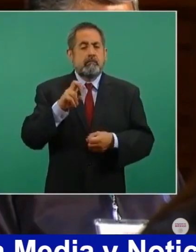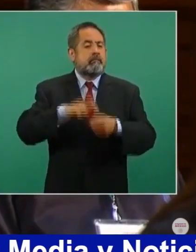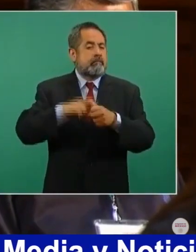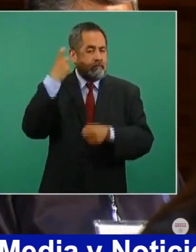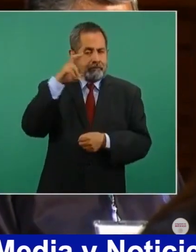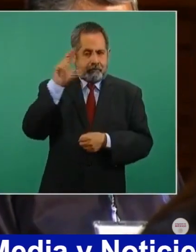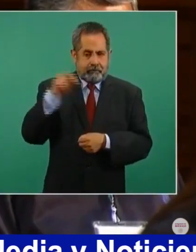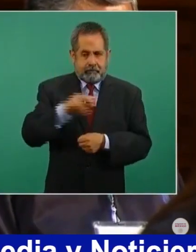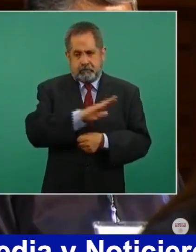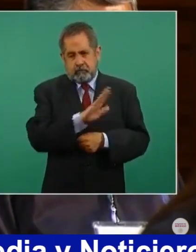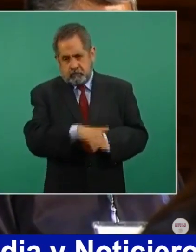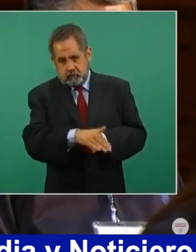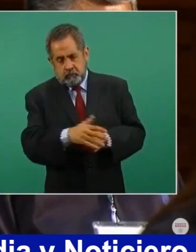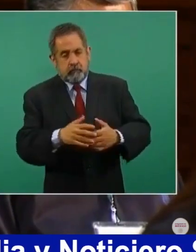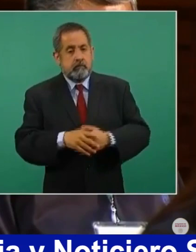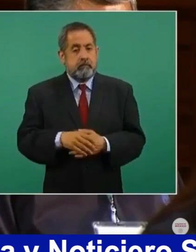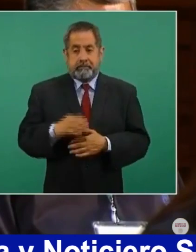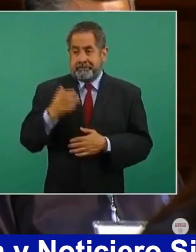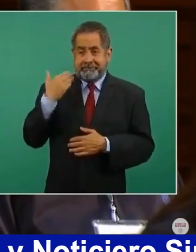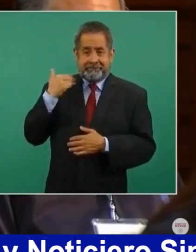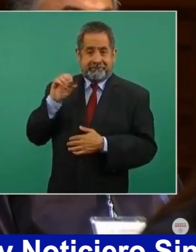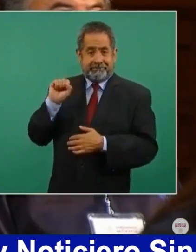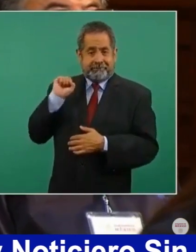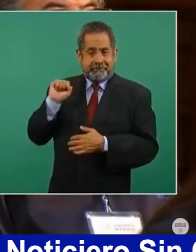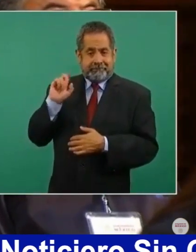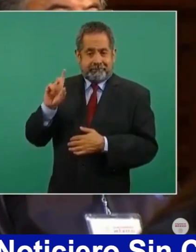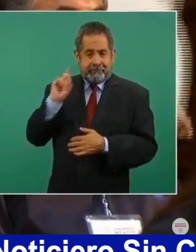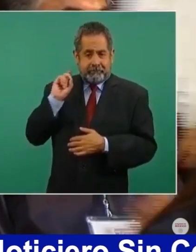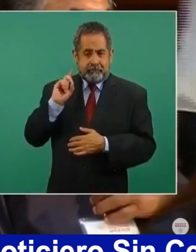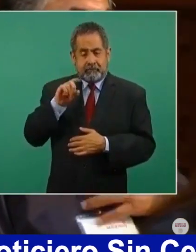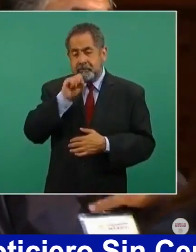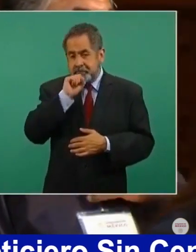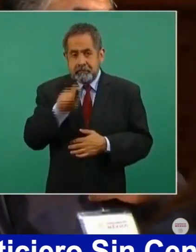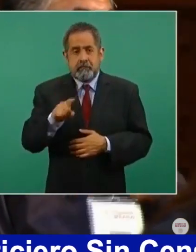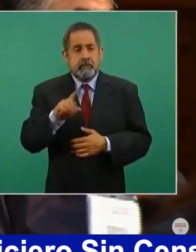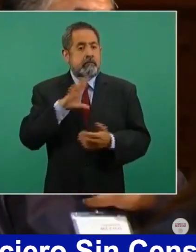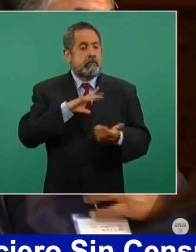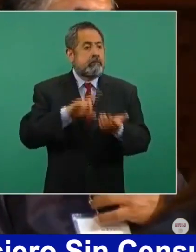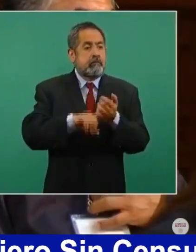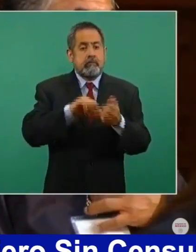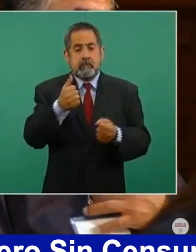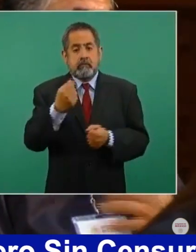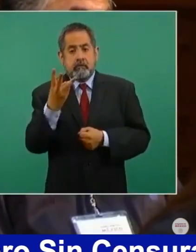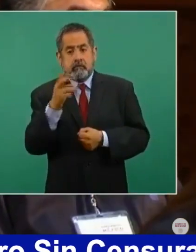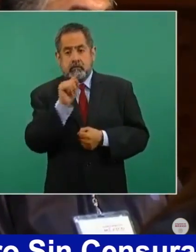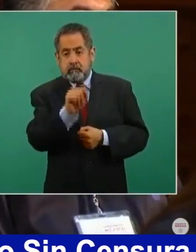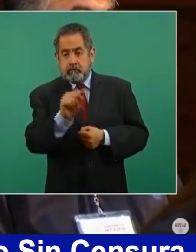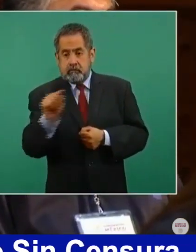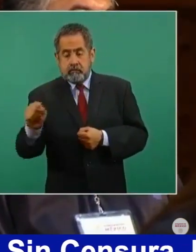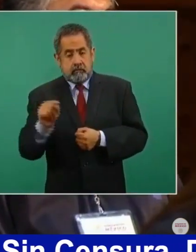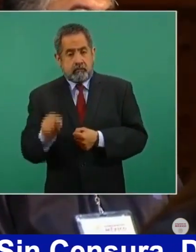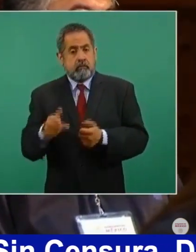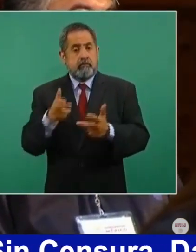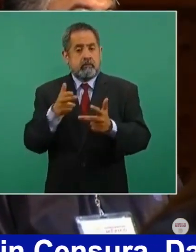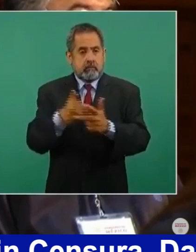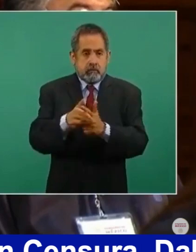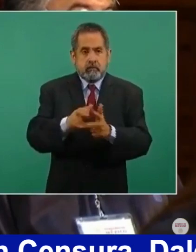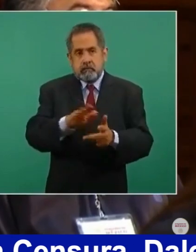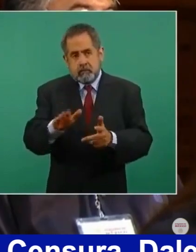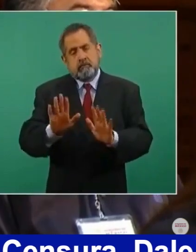Sin embargo, bueno, pues el propio fin de semana, el mismo fin de semana, hubo otros 3 asesinatos, bueno,